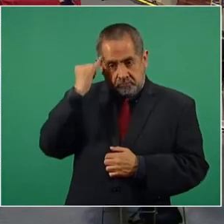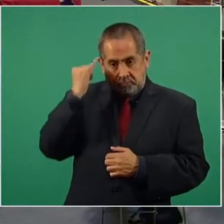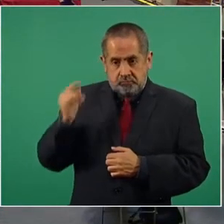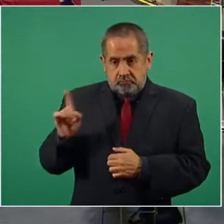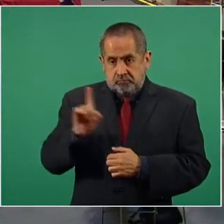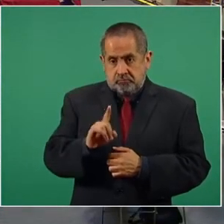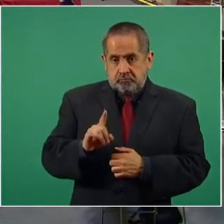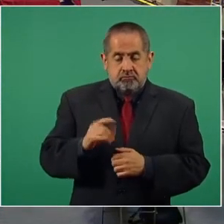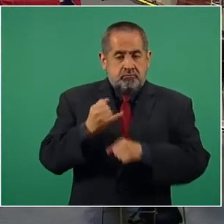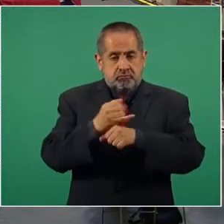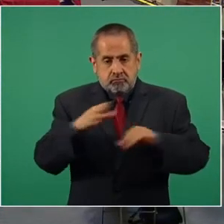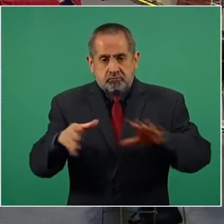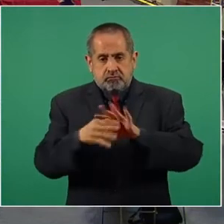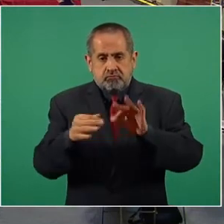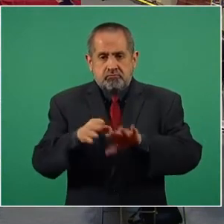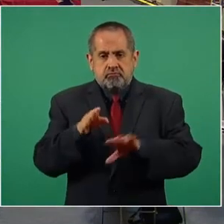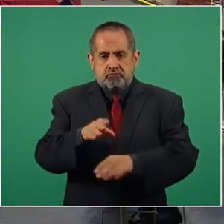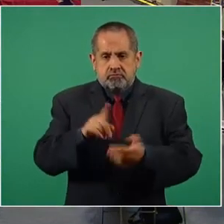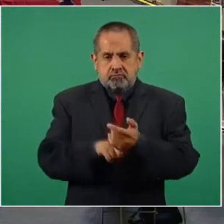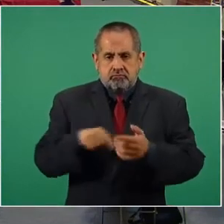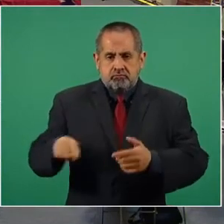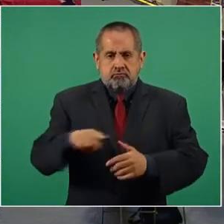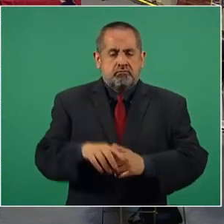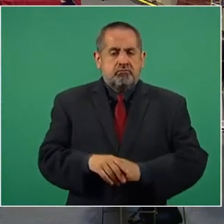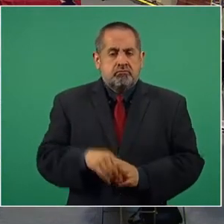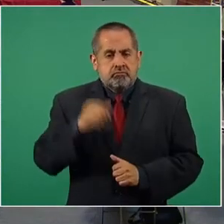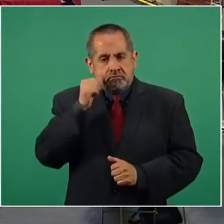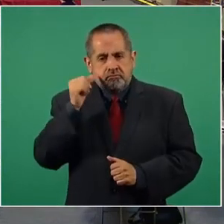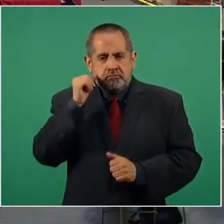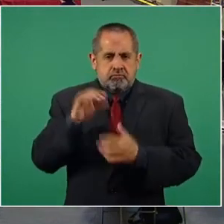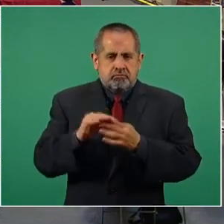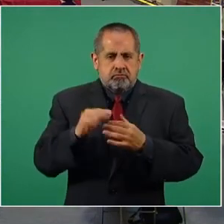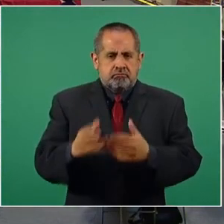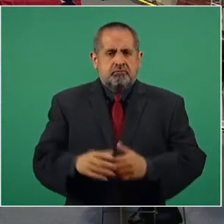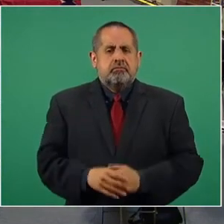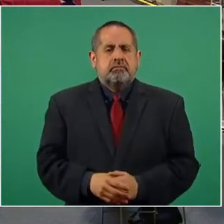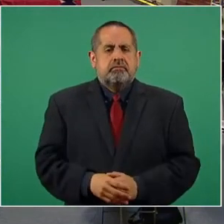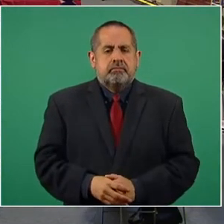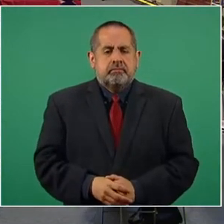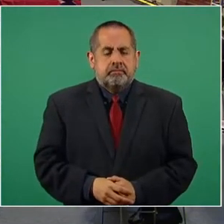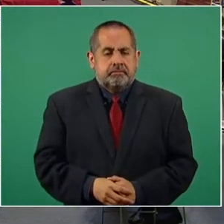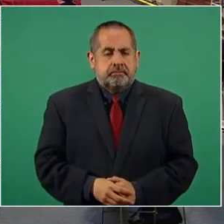hablar. Si tiene información sobre eso. ¿De ayer? De ayer, sí. ¿Sí?